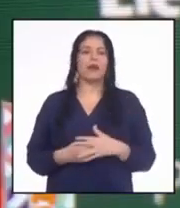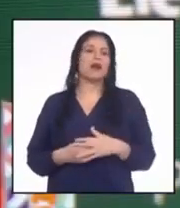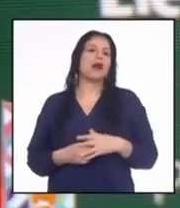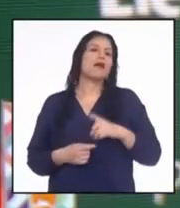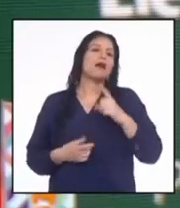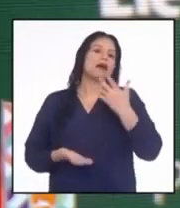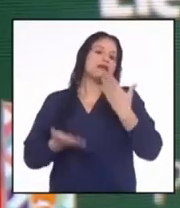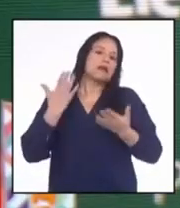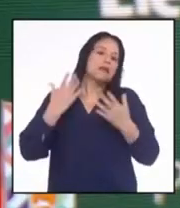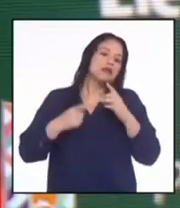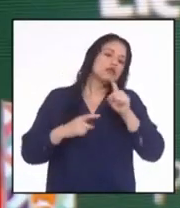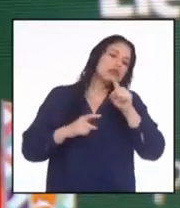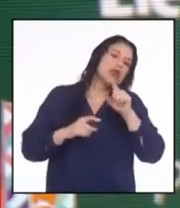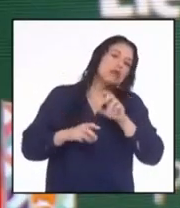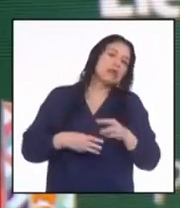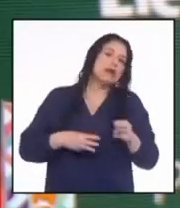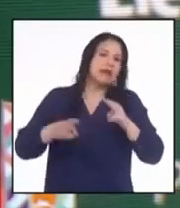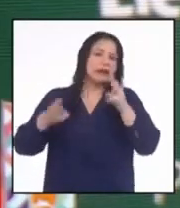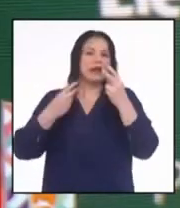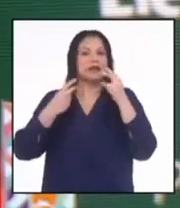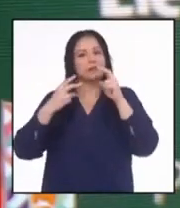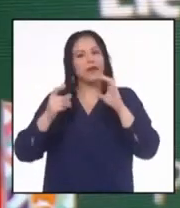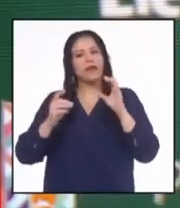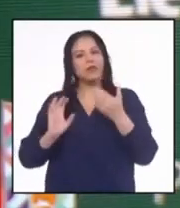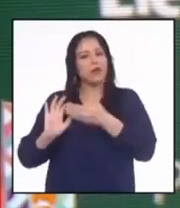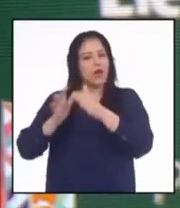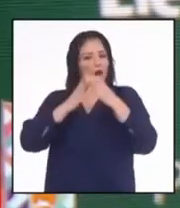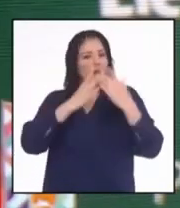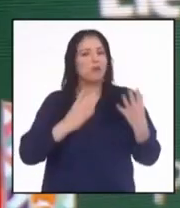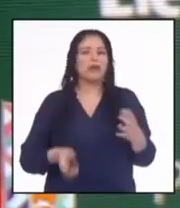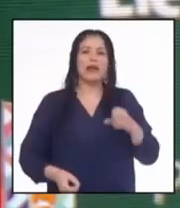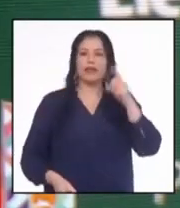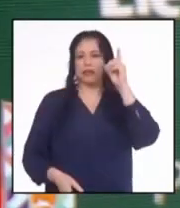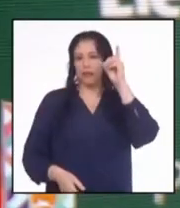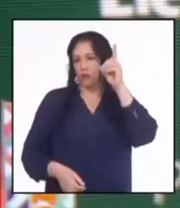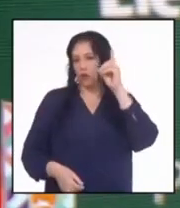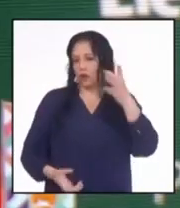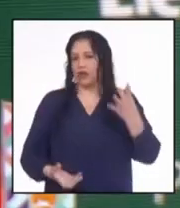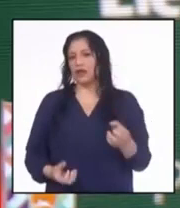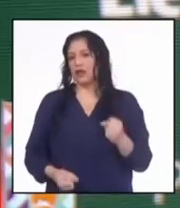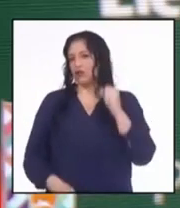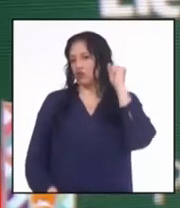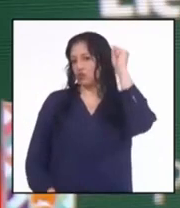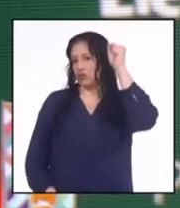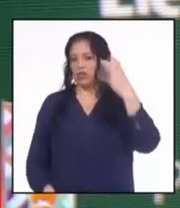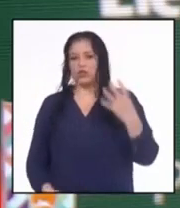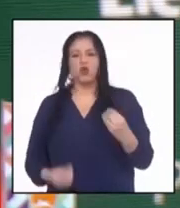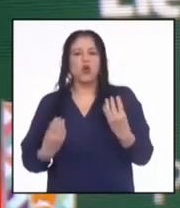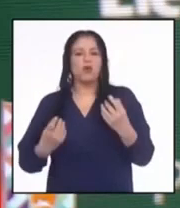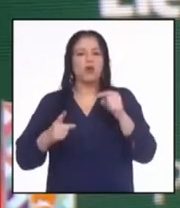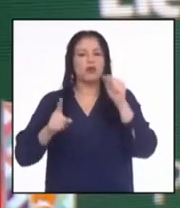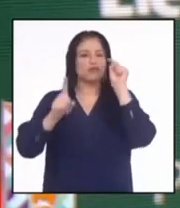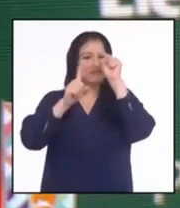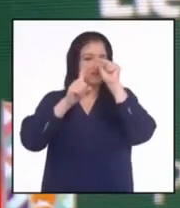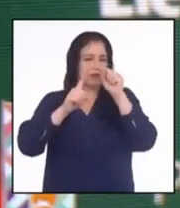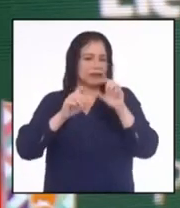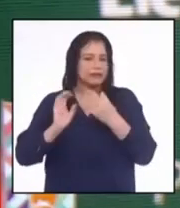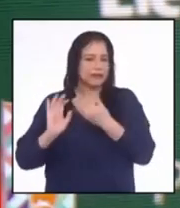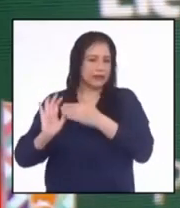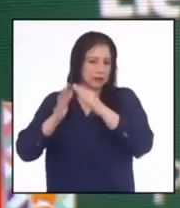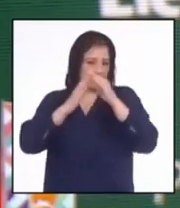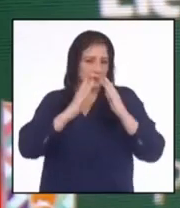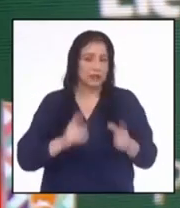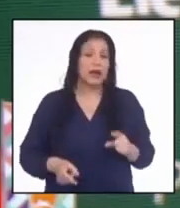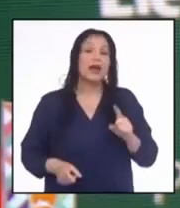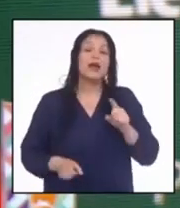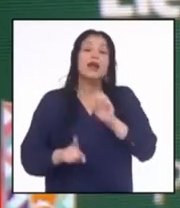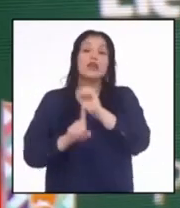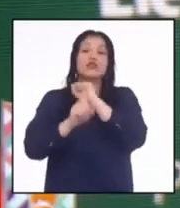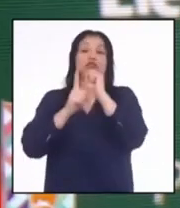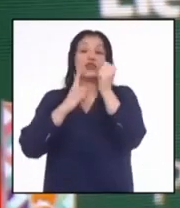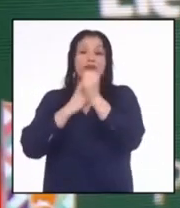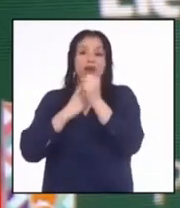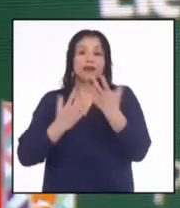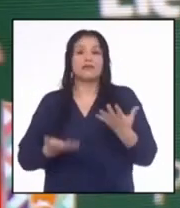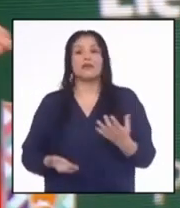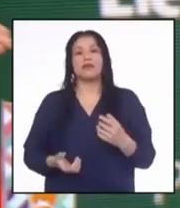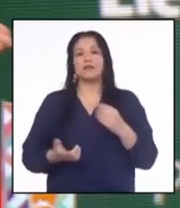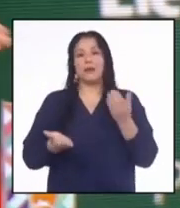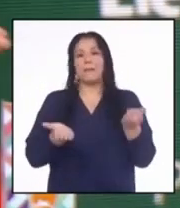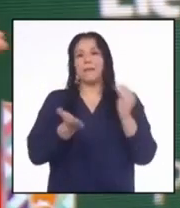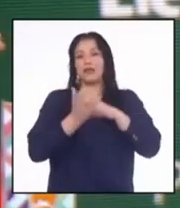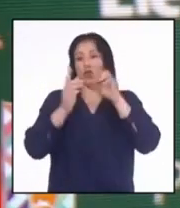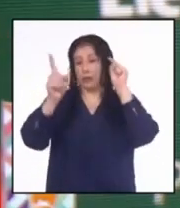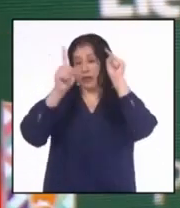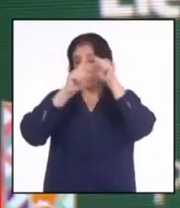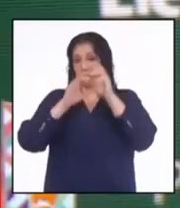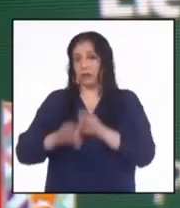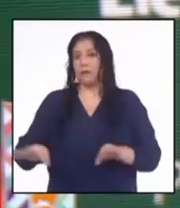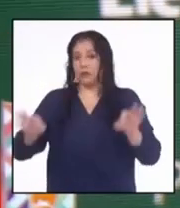Una opción es ver la comunidad democrática de ciudadanos y sus derechos como lo que define esa sociedad, volviéndose ellos los fines supremos. En